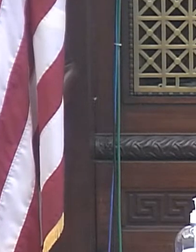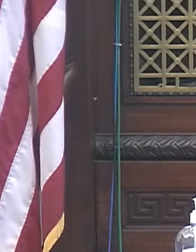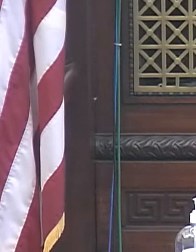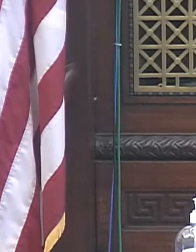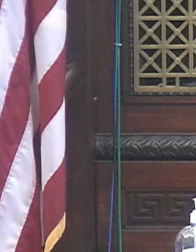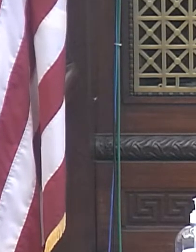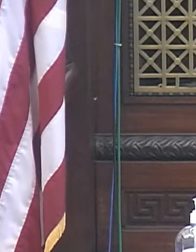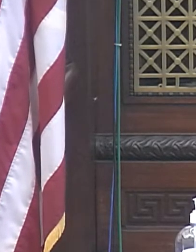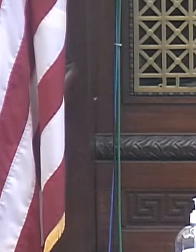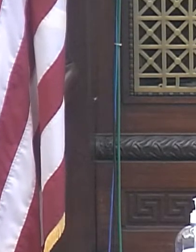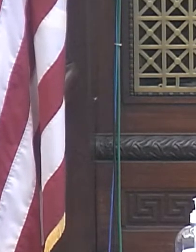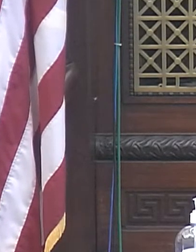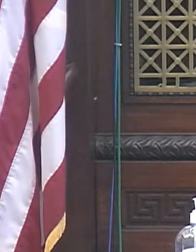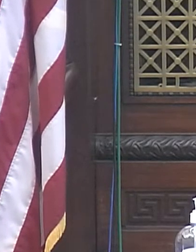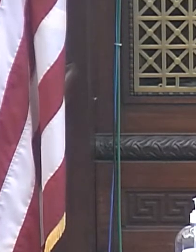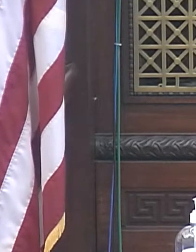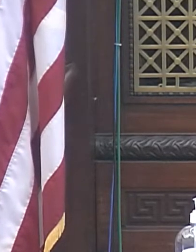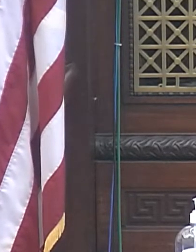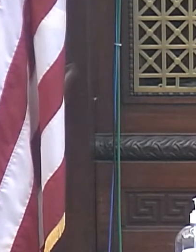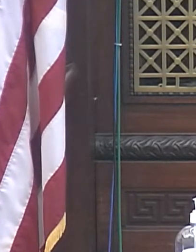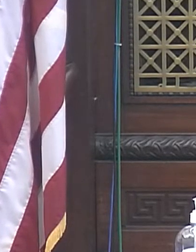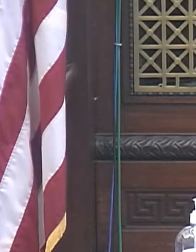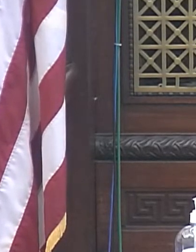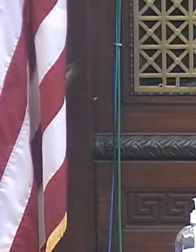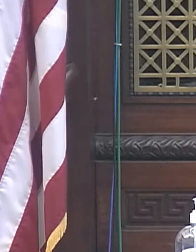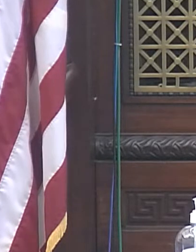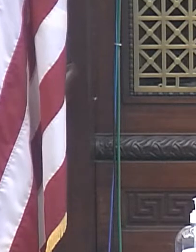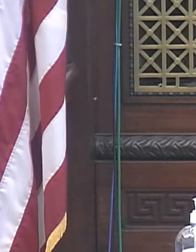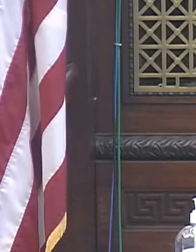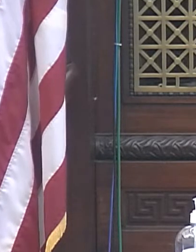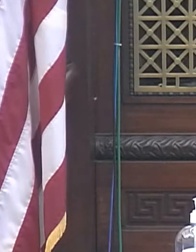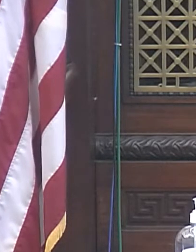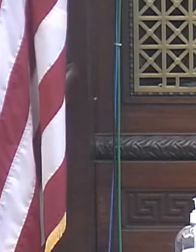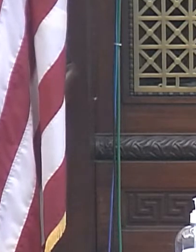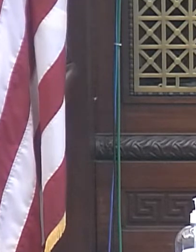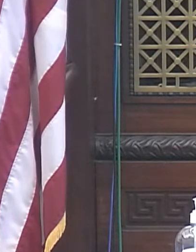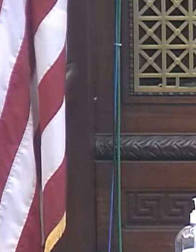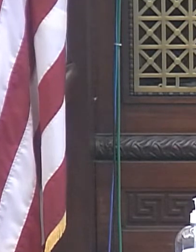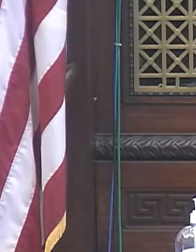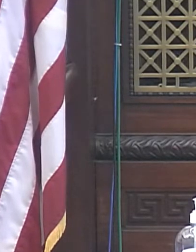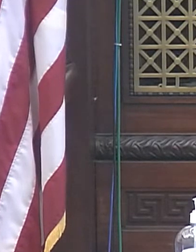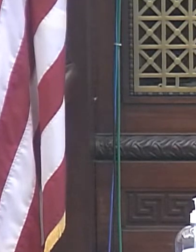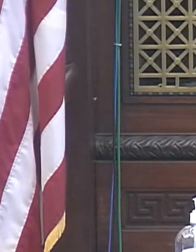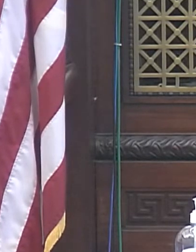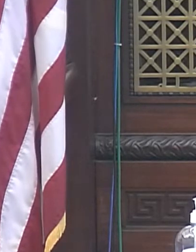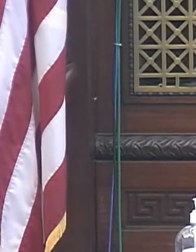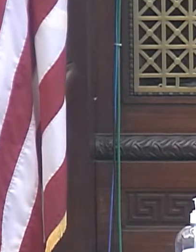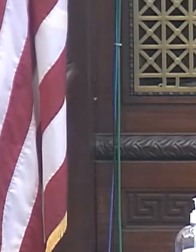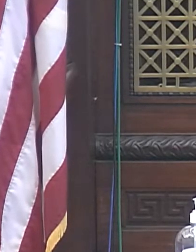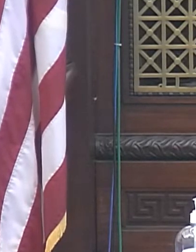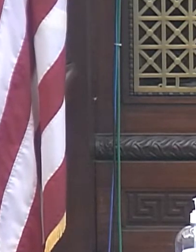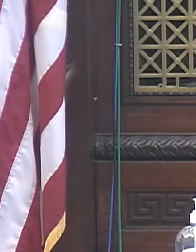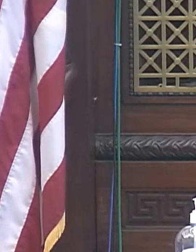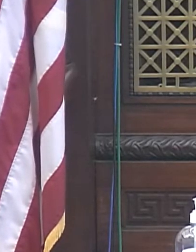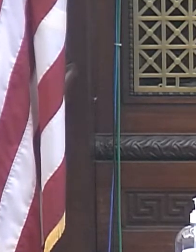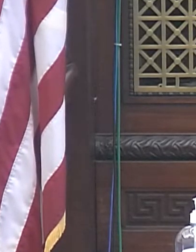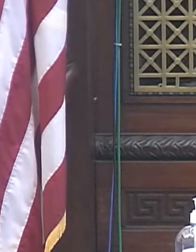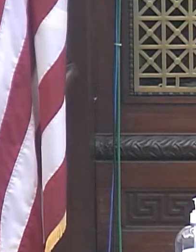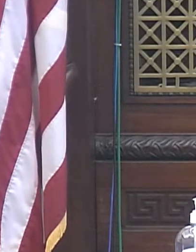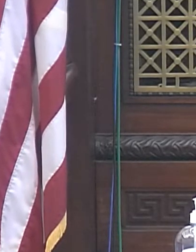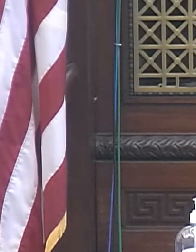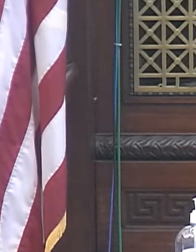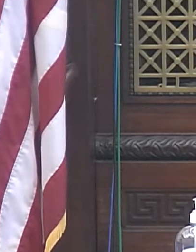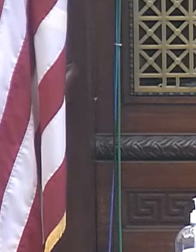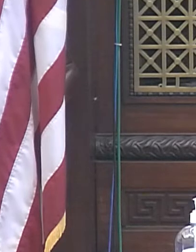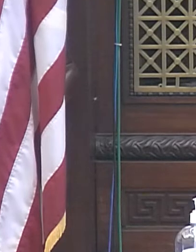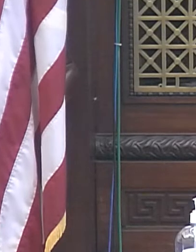personas que vienen a su lugar de culto a 25, 20 o 15 personas, el riesgo todavía existe. El virus